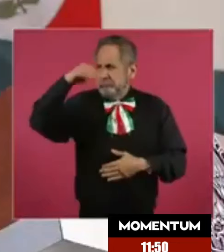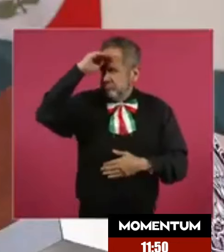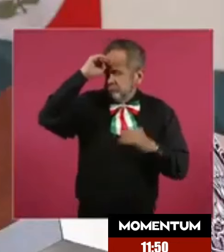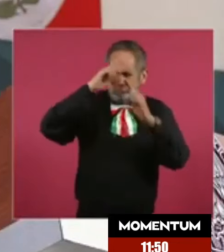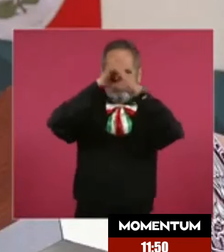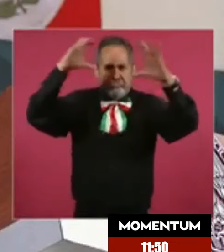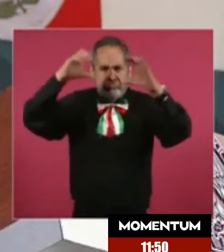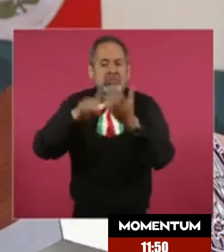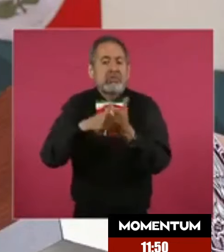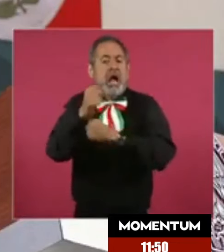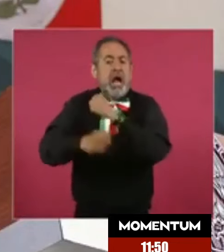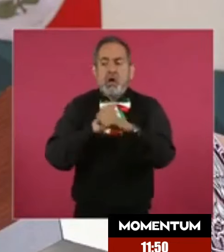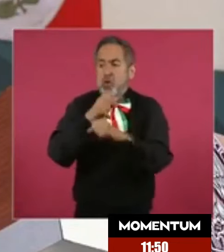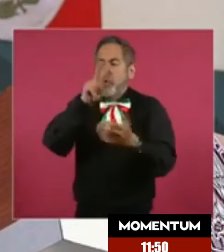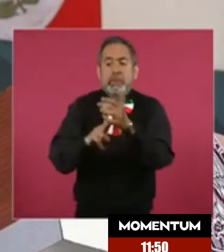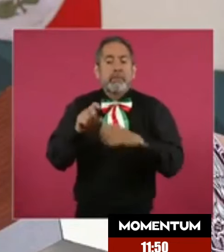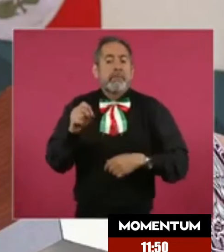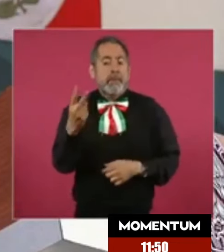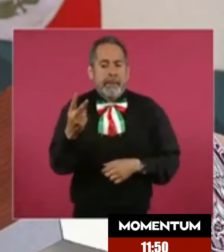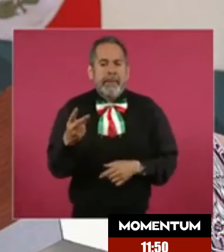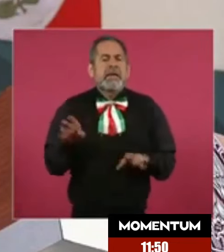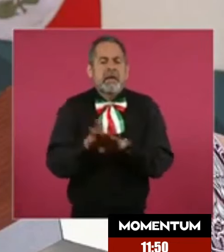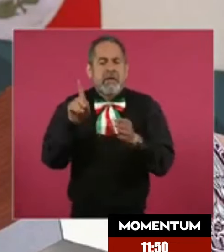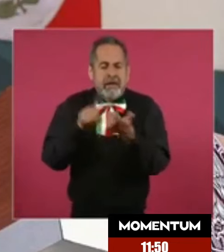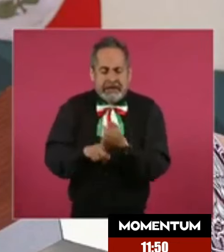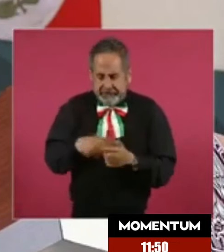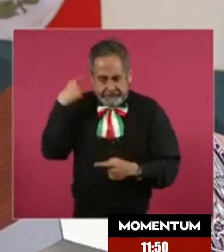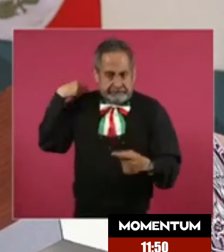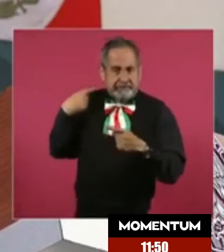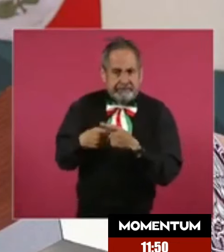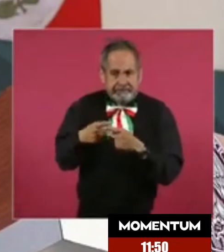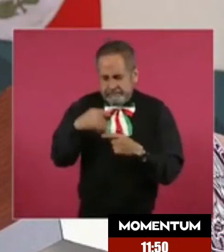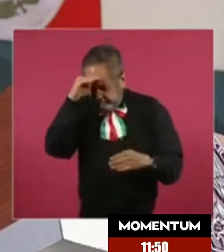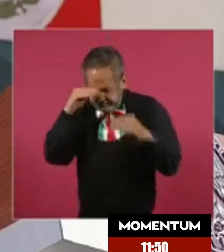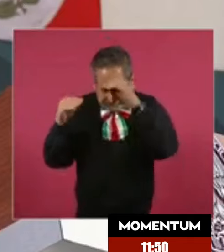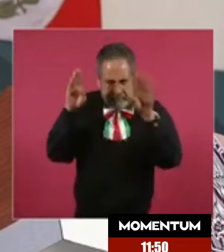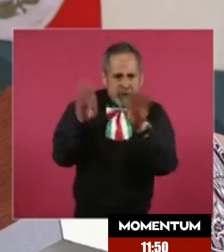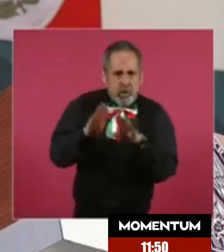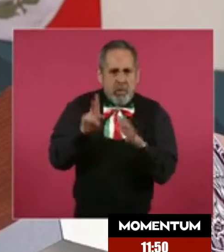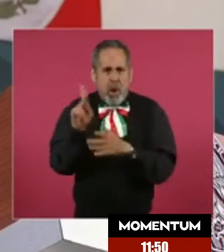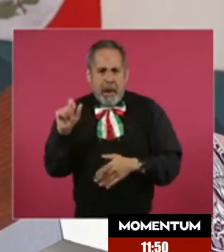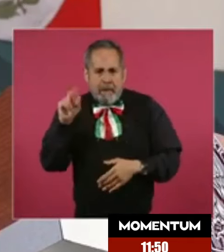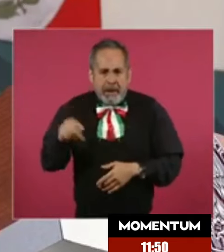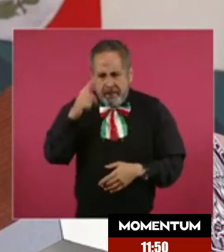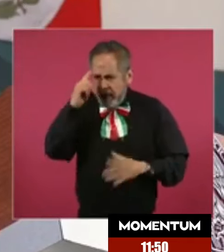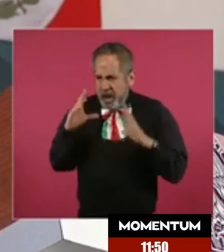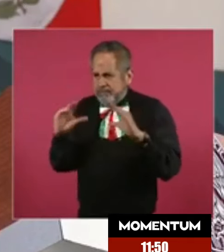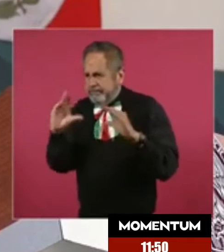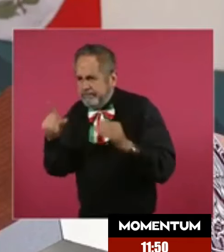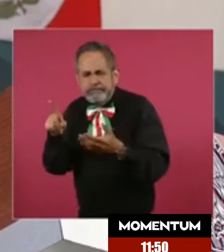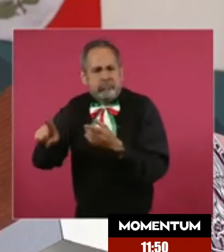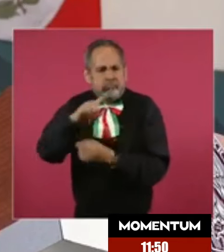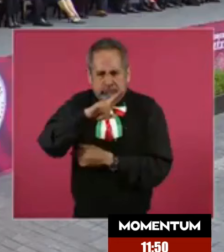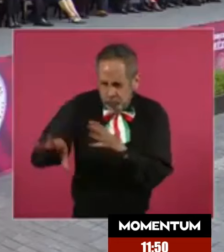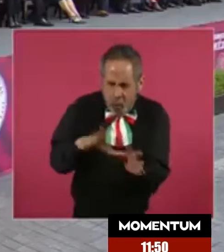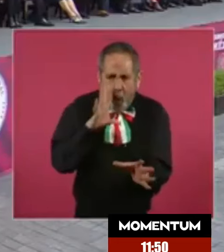año 2022, de manera inédita, se desarrolló un plan de mantenimiento de capacidades para cumplir